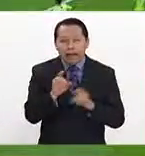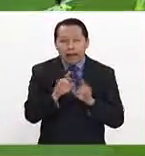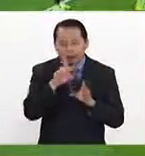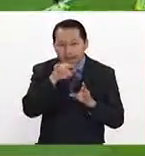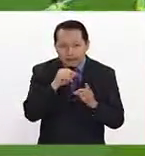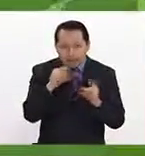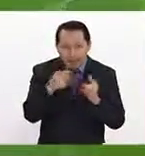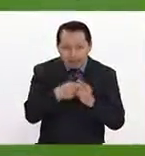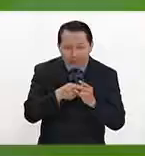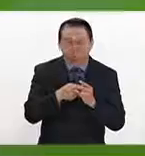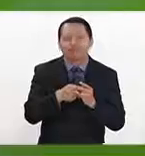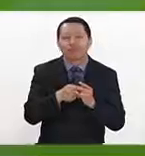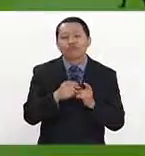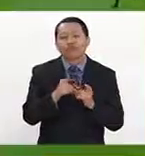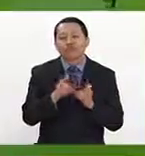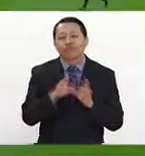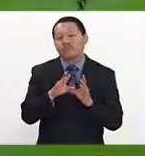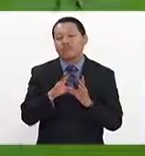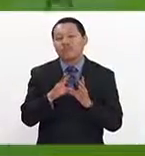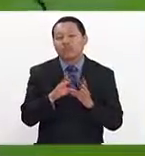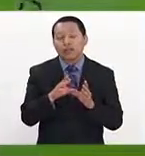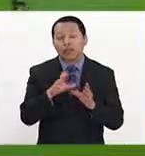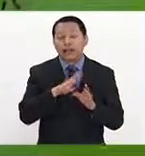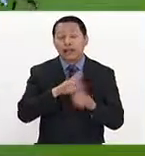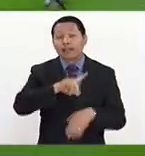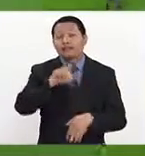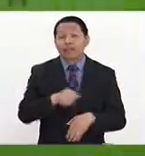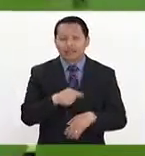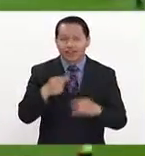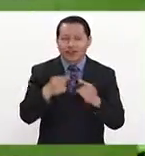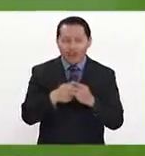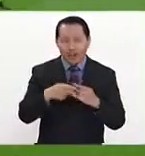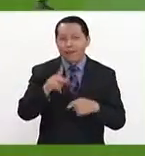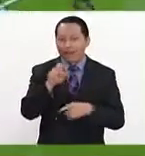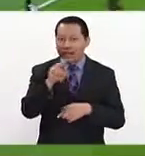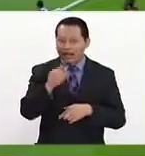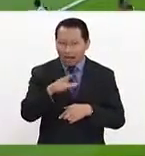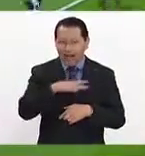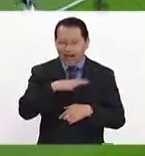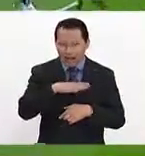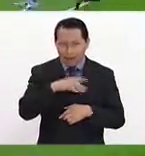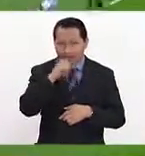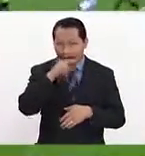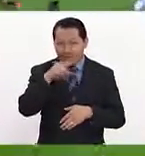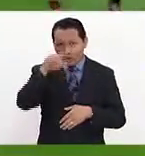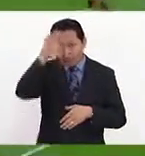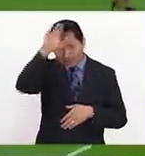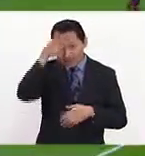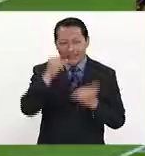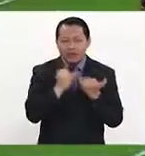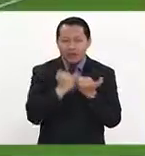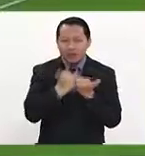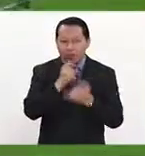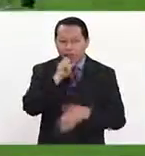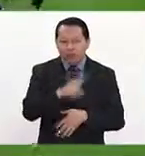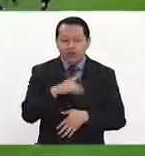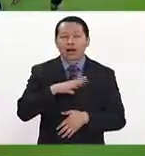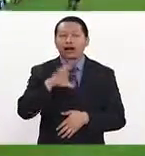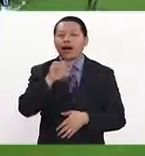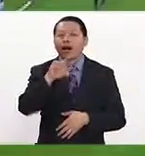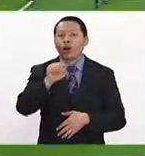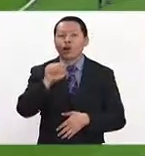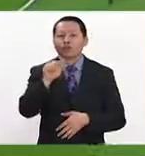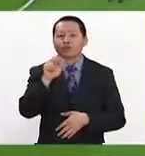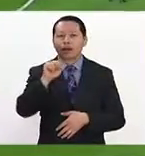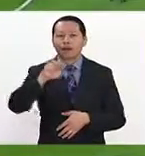y pues la manda para adentro. Después sí, metió gol de penal, Rayados, increíble, pero sí, cierto, ahí estaba Carlos Sánchez.